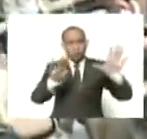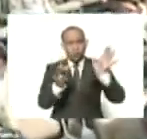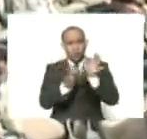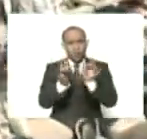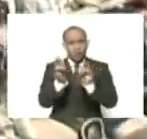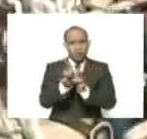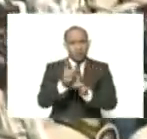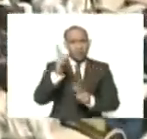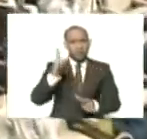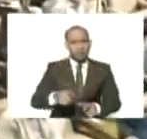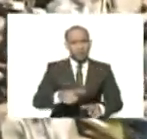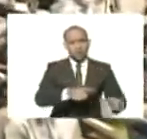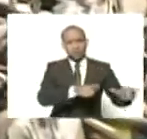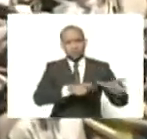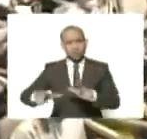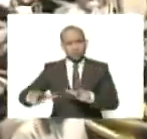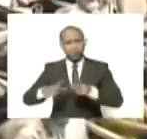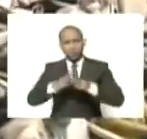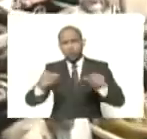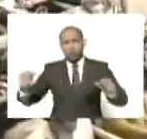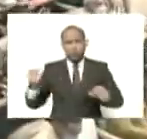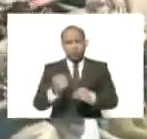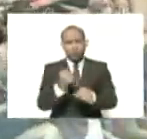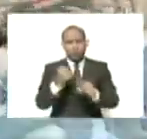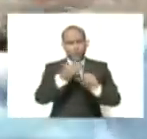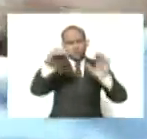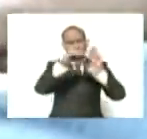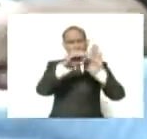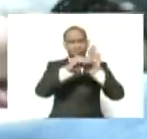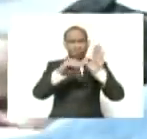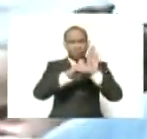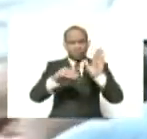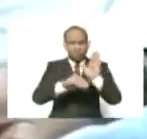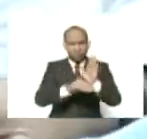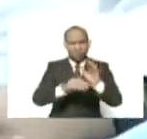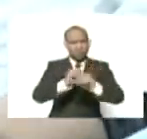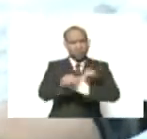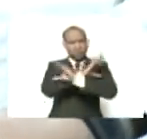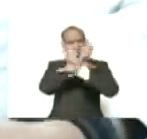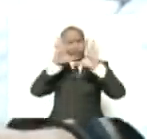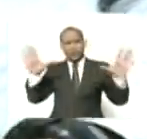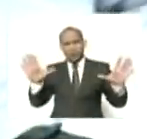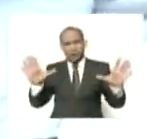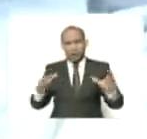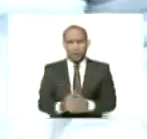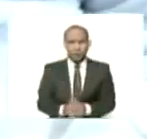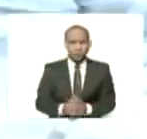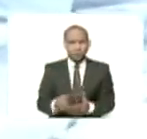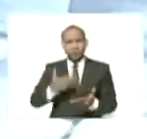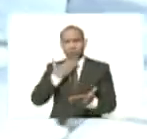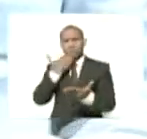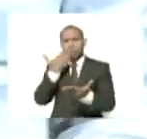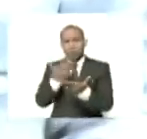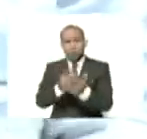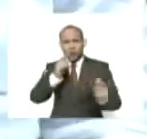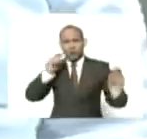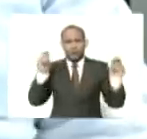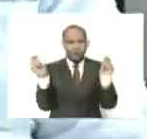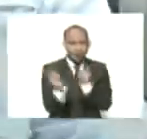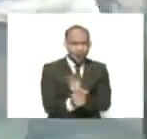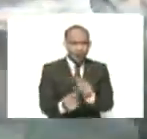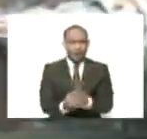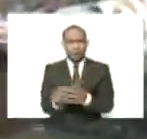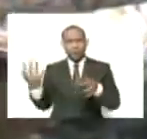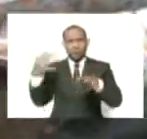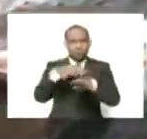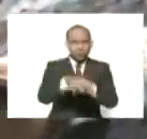ya articulados, con una agenda de gobierno muy clara y establecida, con propuestas de cambios